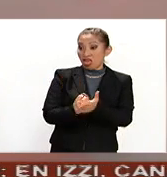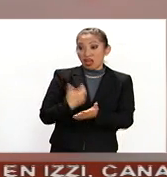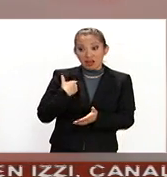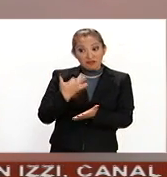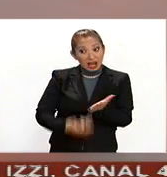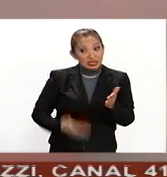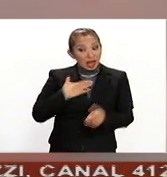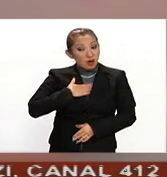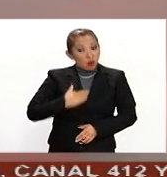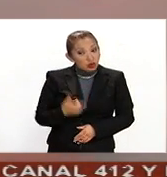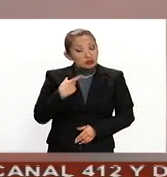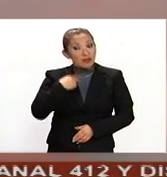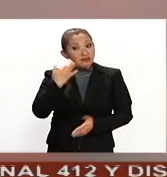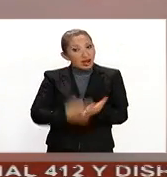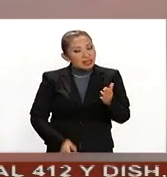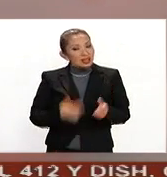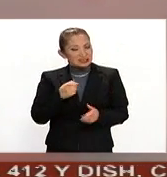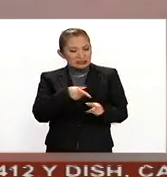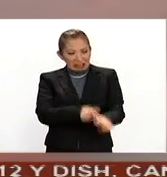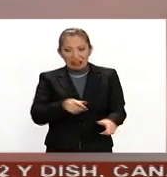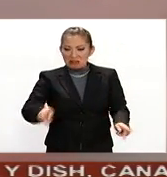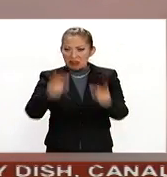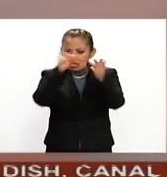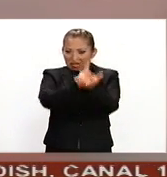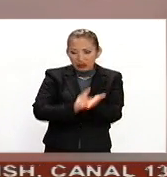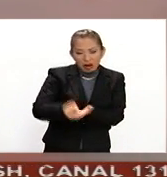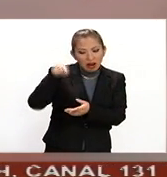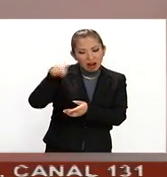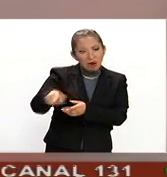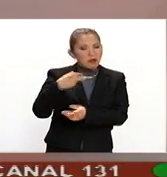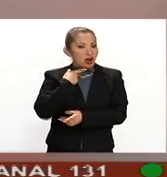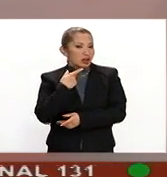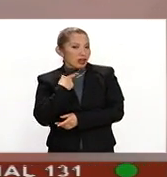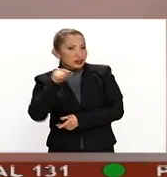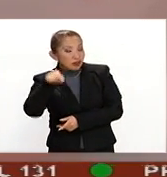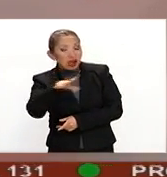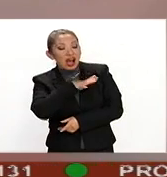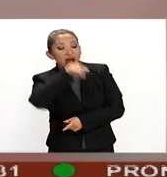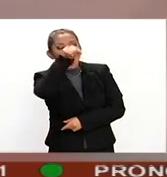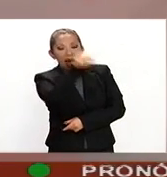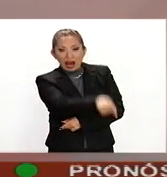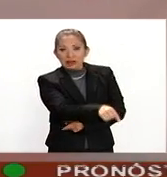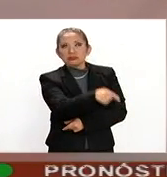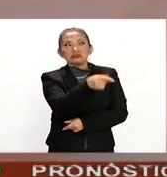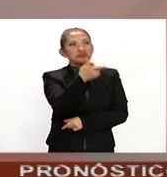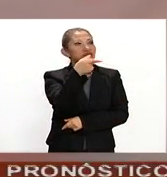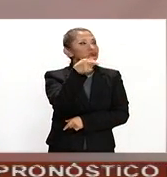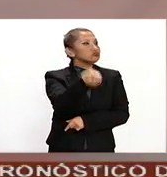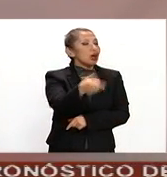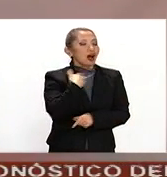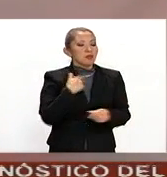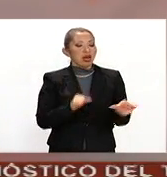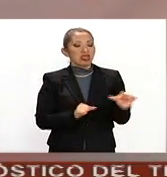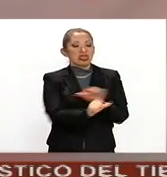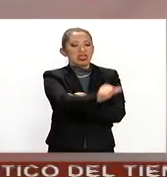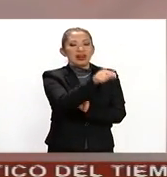Aquí continuamos con el narcotráfico como delito político. Aquí hay una sustitución de la